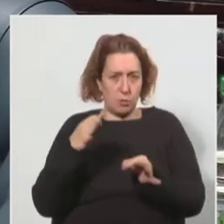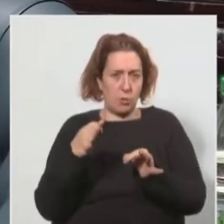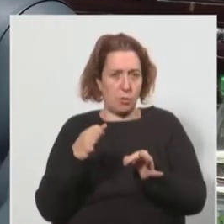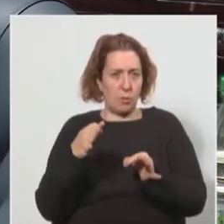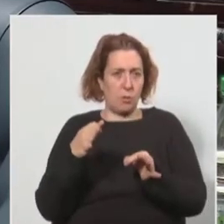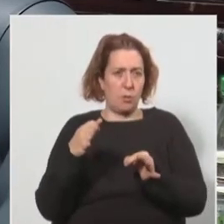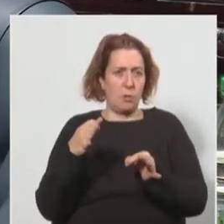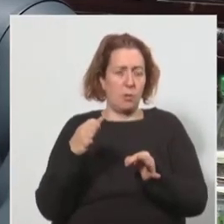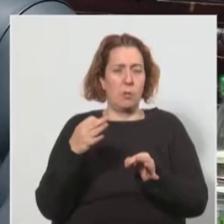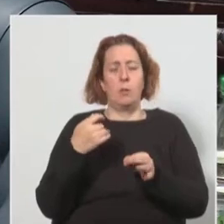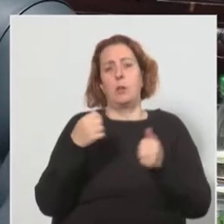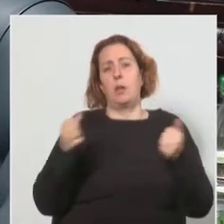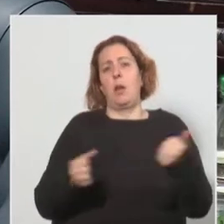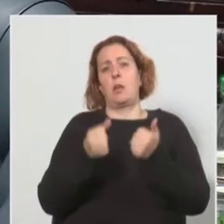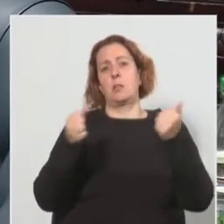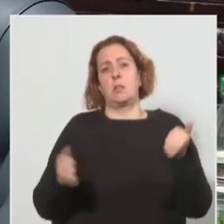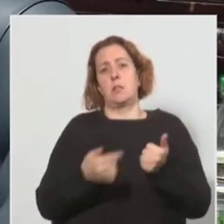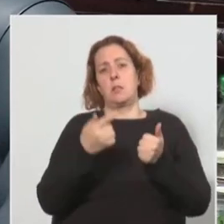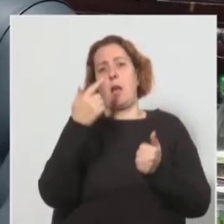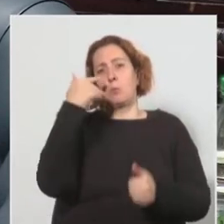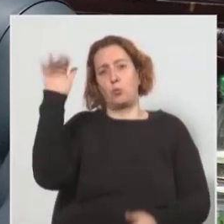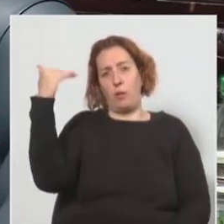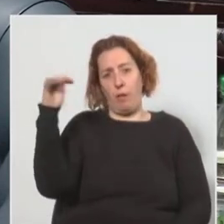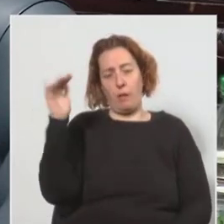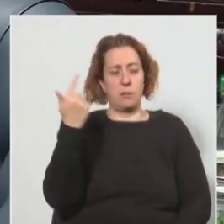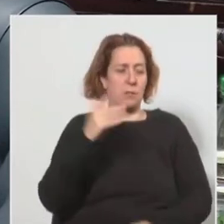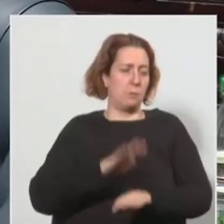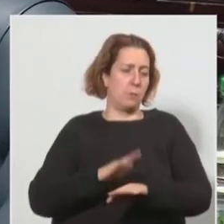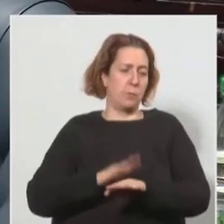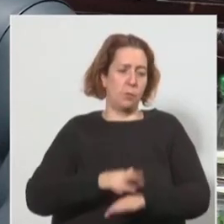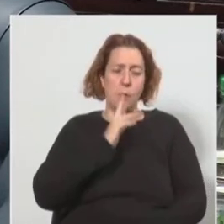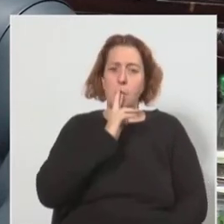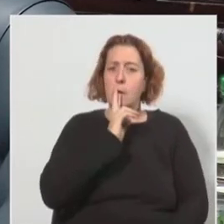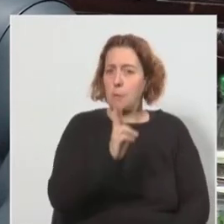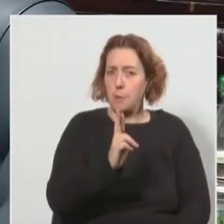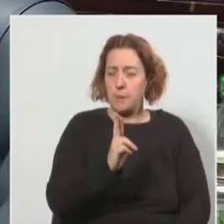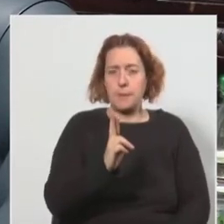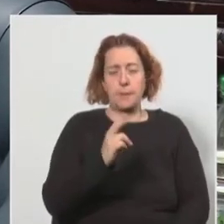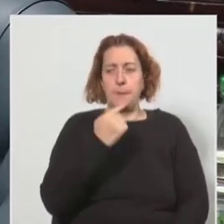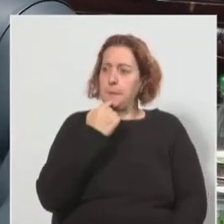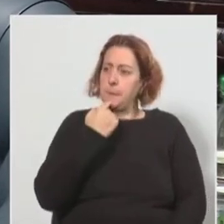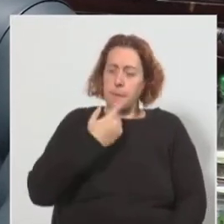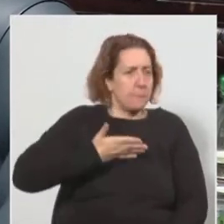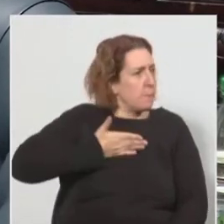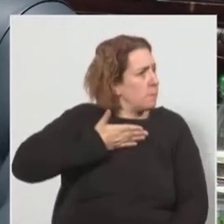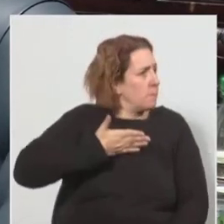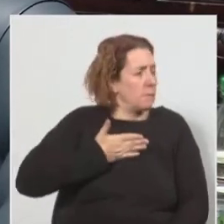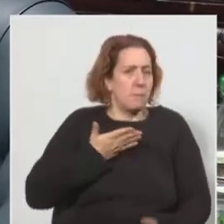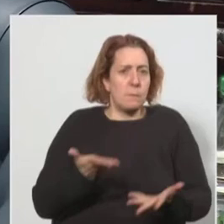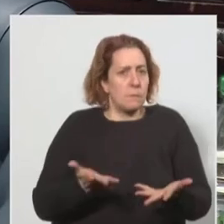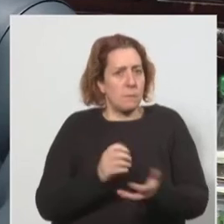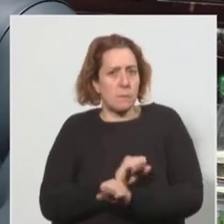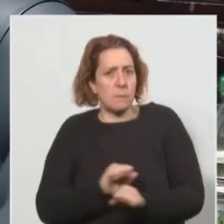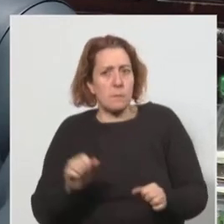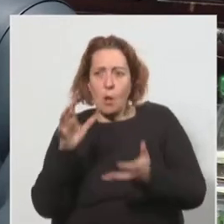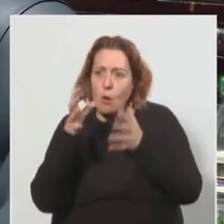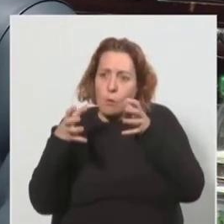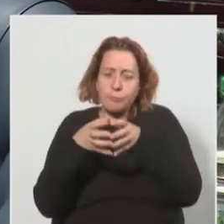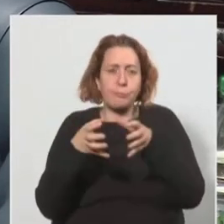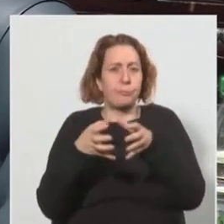ensayada por las autoridades al momento de dar respuesta a una indignación colectiva,